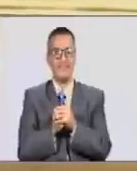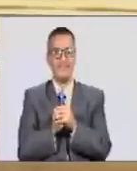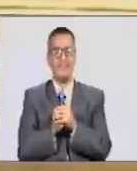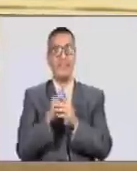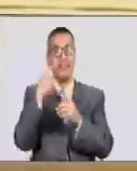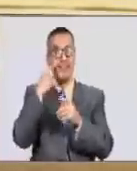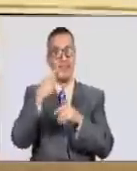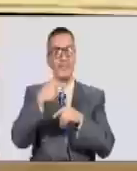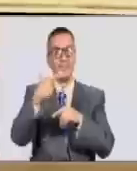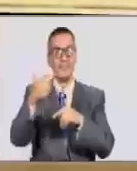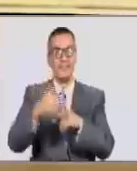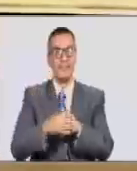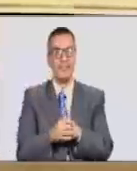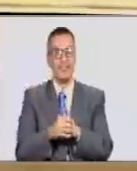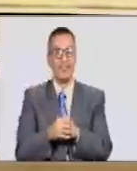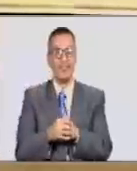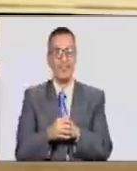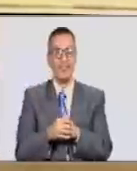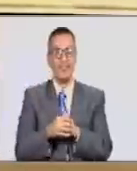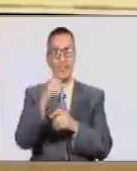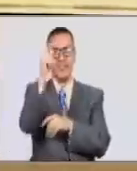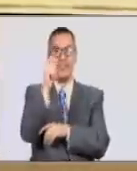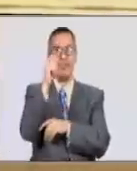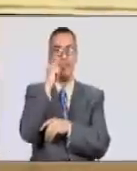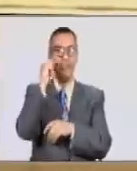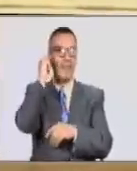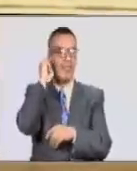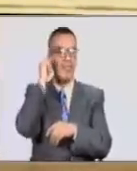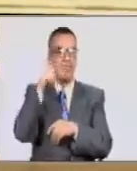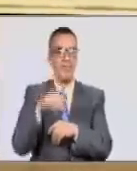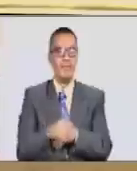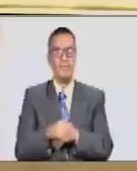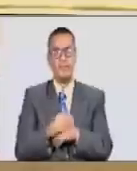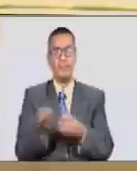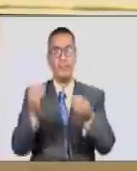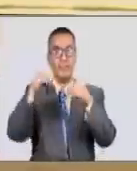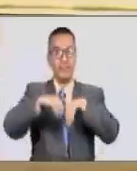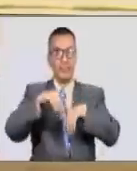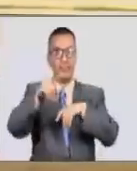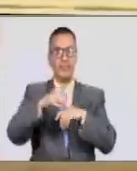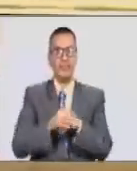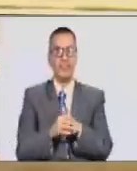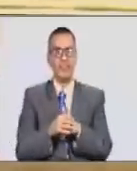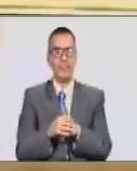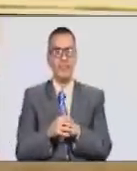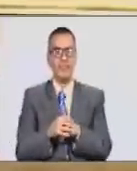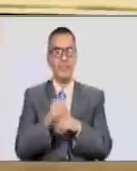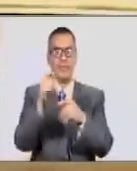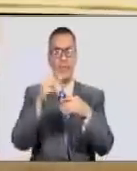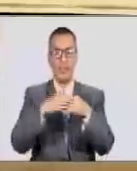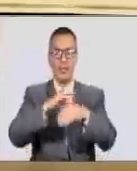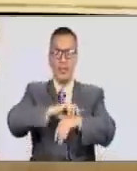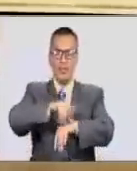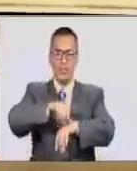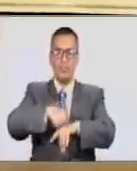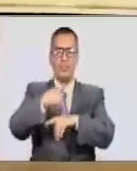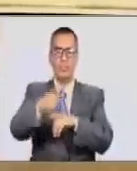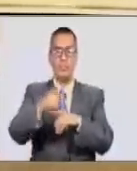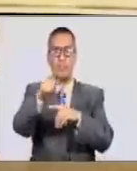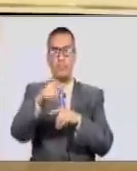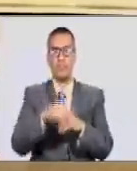En consideración. Las diputadas y diputados que estén de acuerdo con el diferimiento